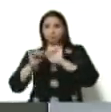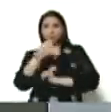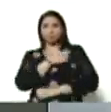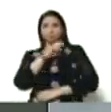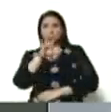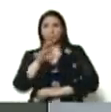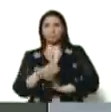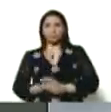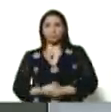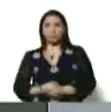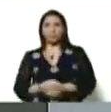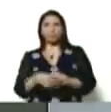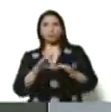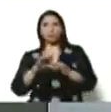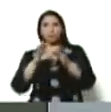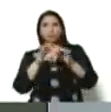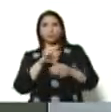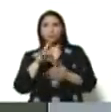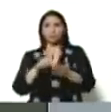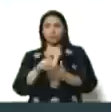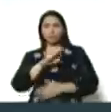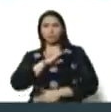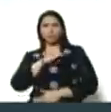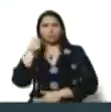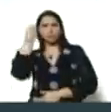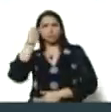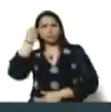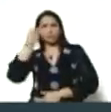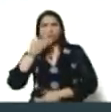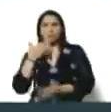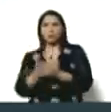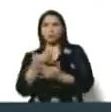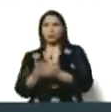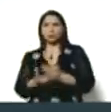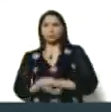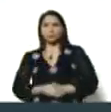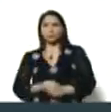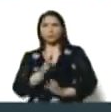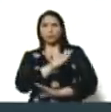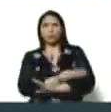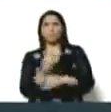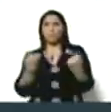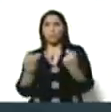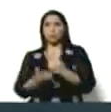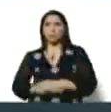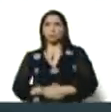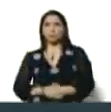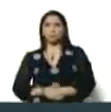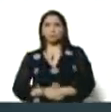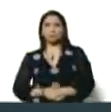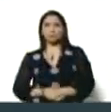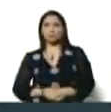soberanía, unidad nacional. A mí se me ocurre hacer una propuesta de poder popular.